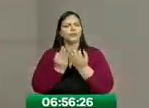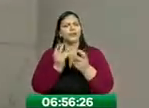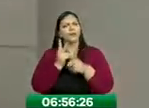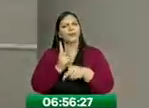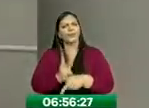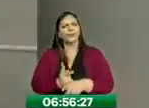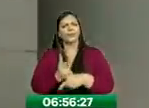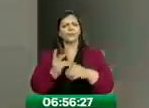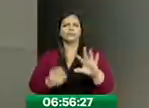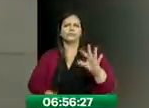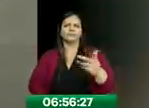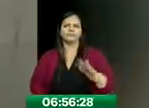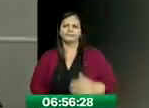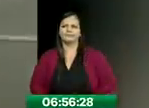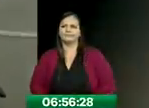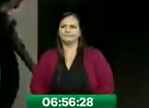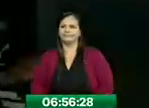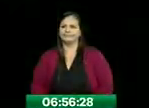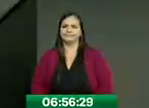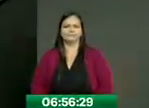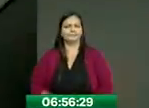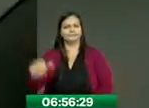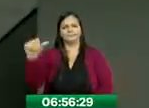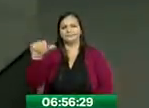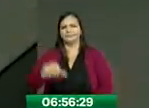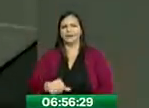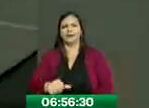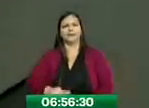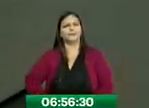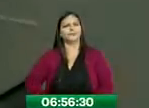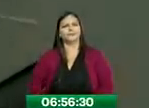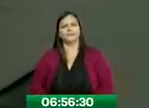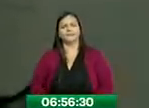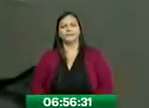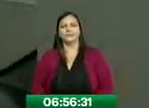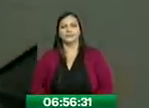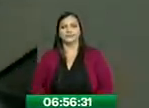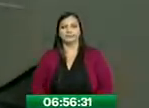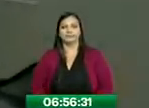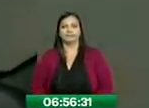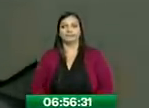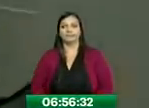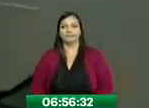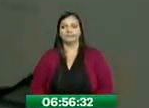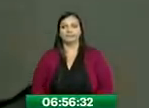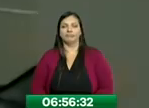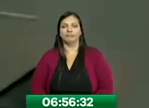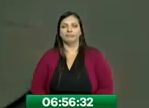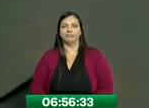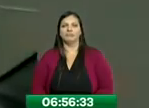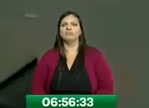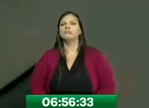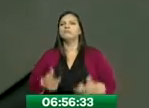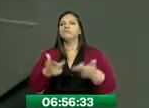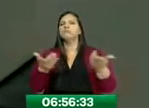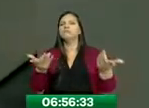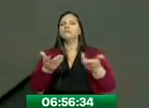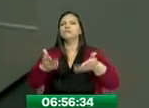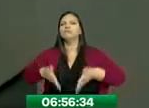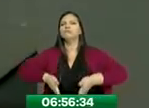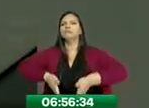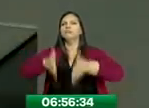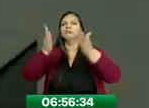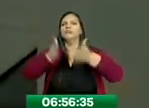Pero mire usted, qué irresponsabilidad tan grande. Ahí están captados en imágenes, me parece que es por la Pedro Menéndez Gilbert, me parece